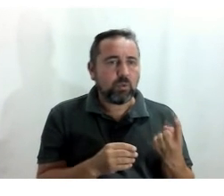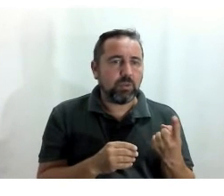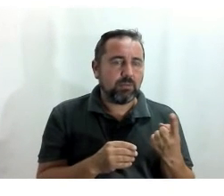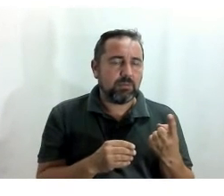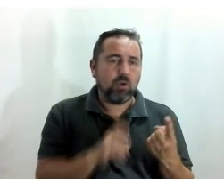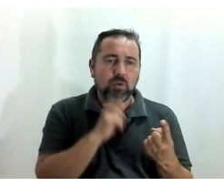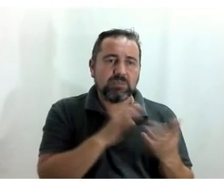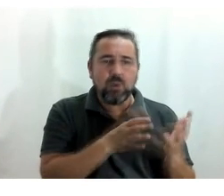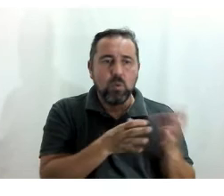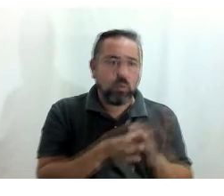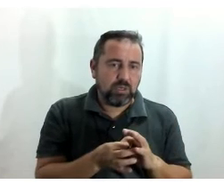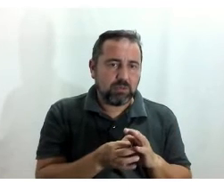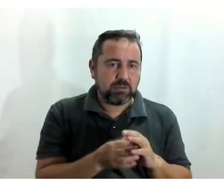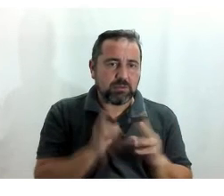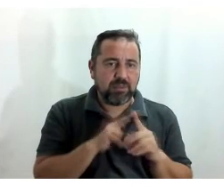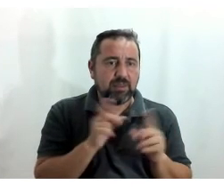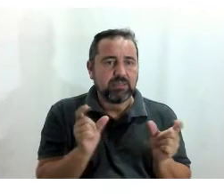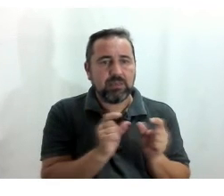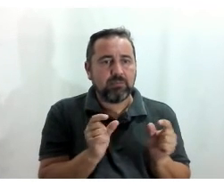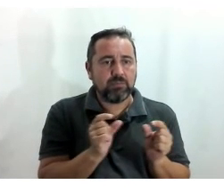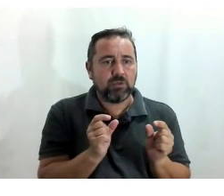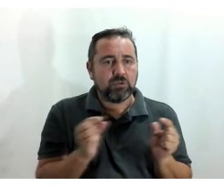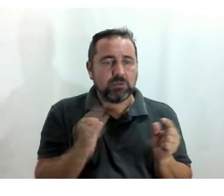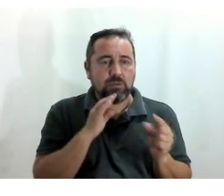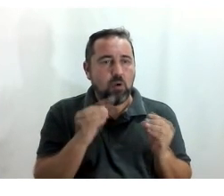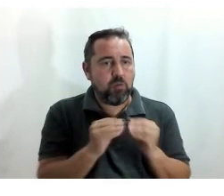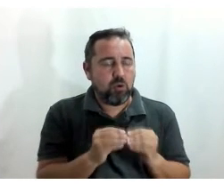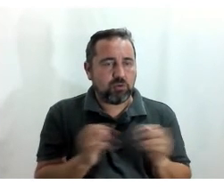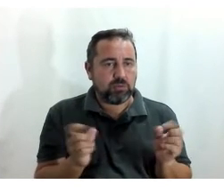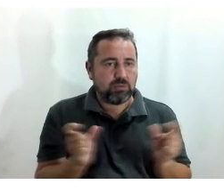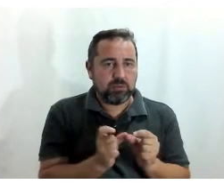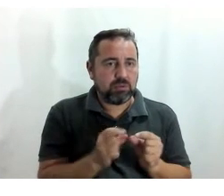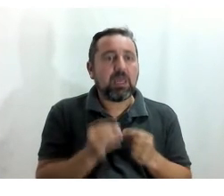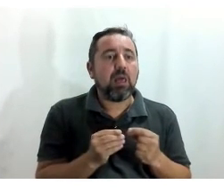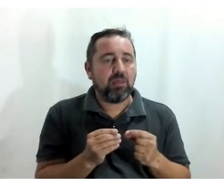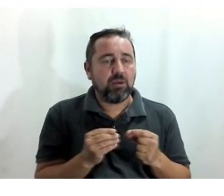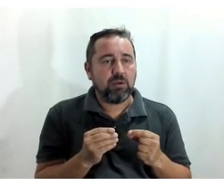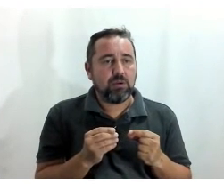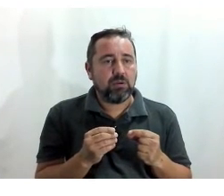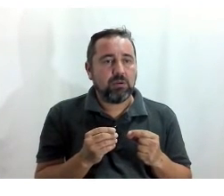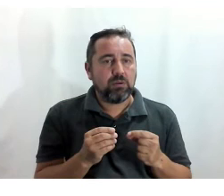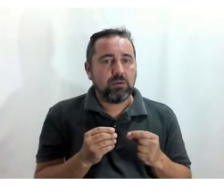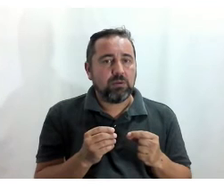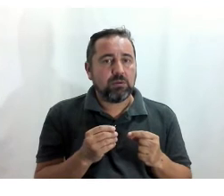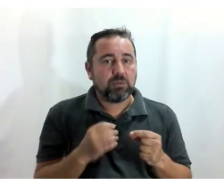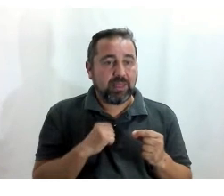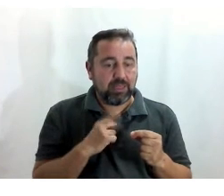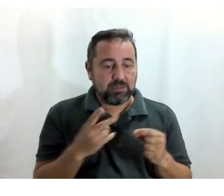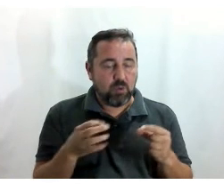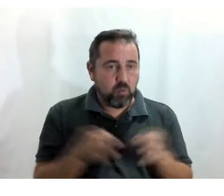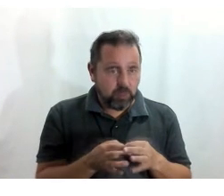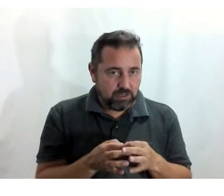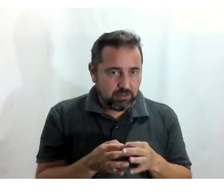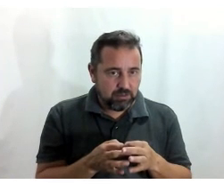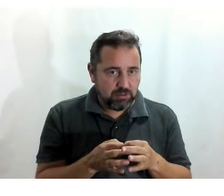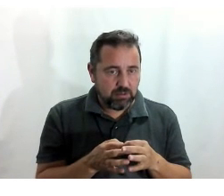mediante la unión de extremos homólogos, en el cual simplemente lo que va a hacer es unir lo que tiene, la